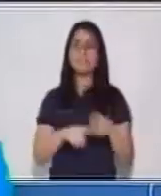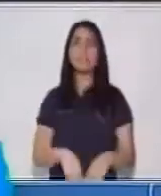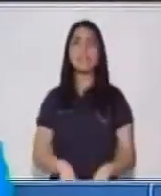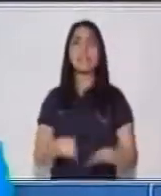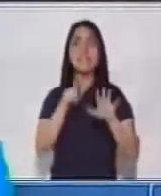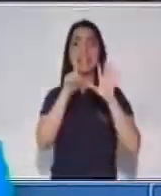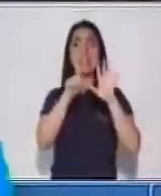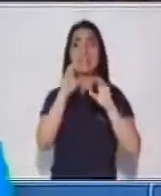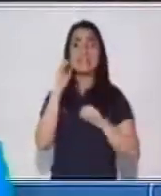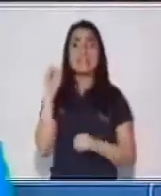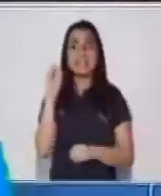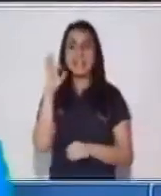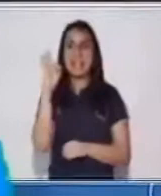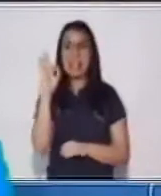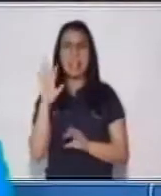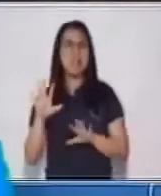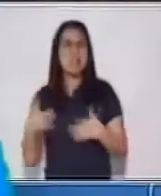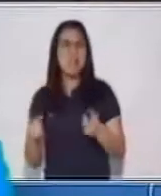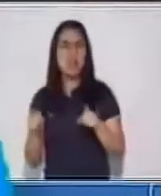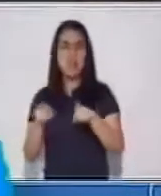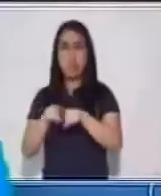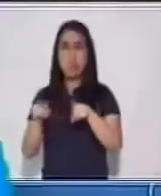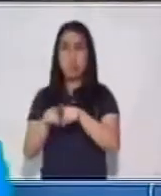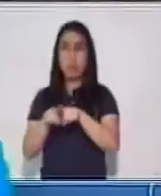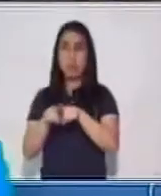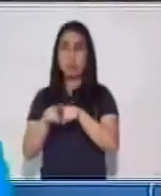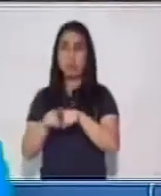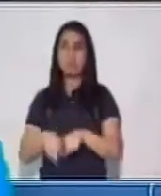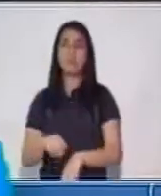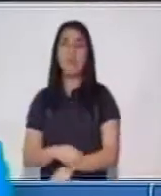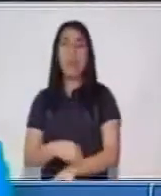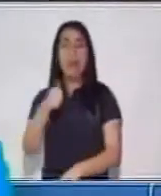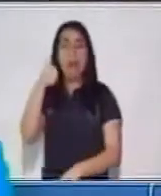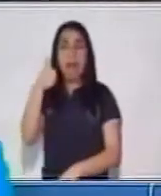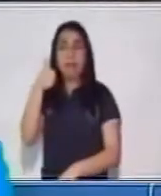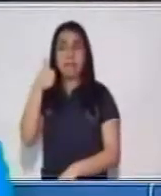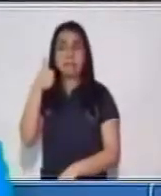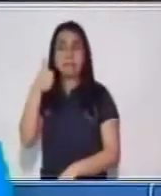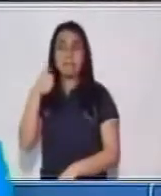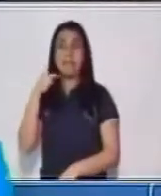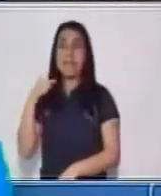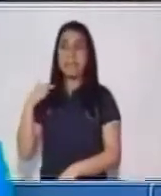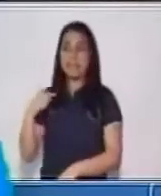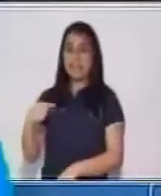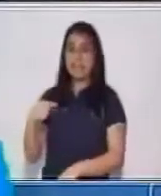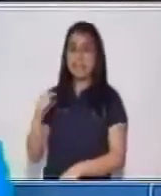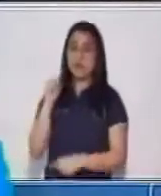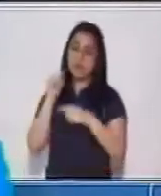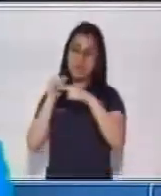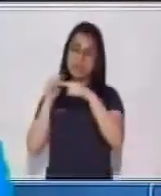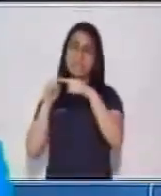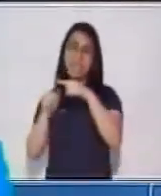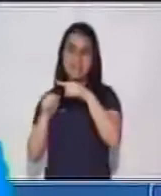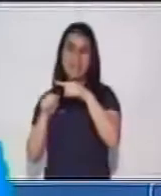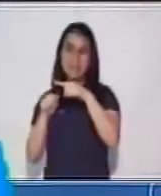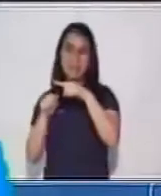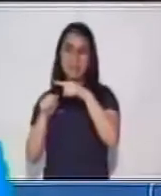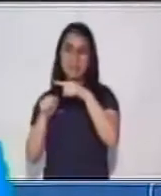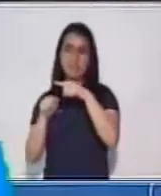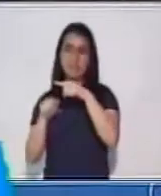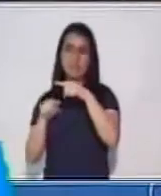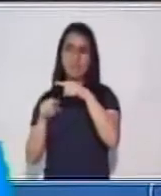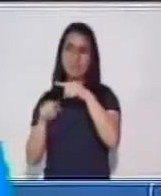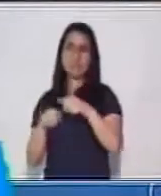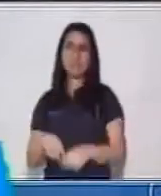adyacente. Y la tangente de 30, lado opuesto dividido lado adyacente. Entonces nos va a quedar de